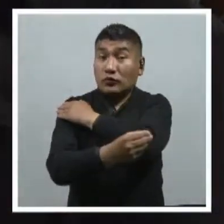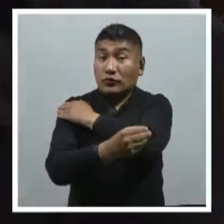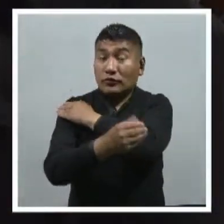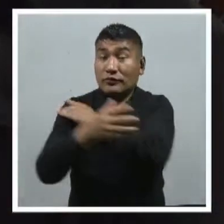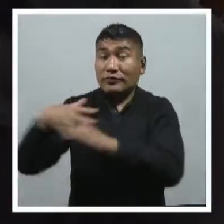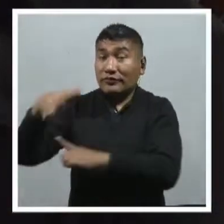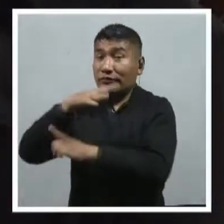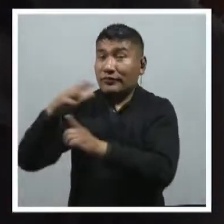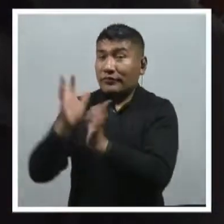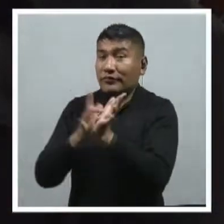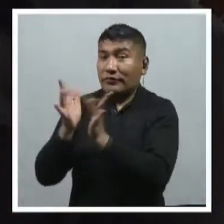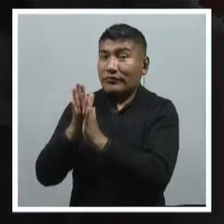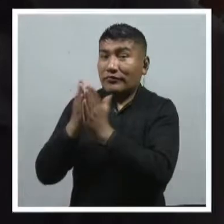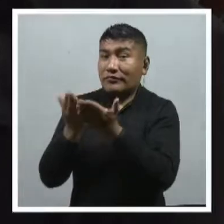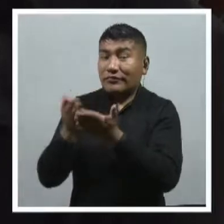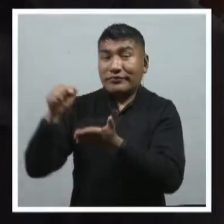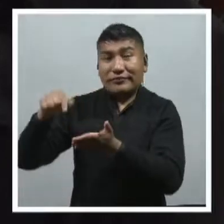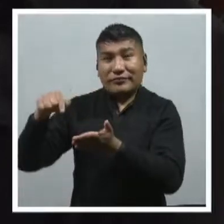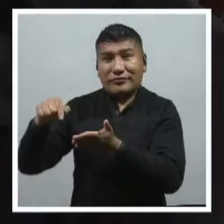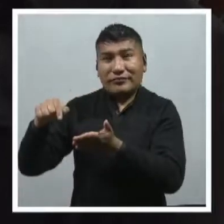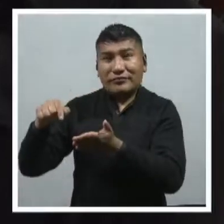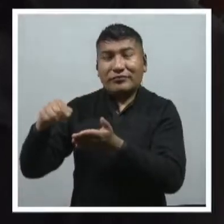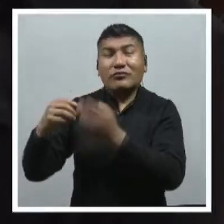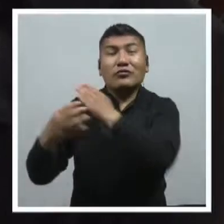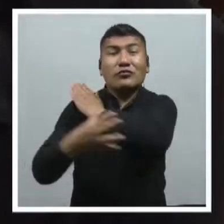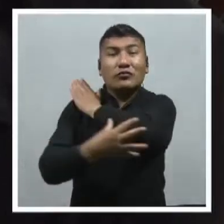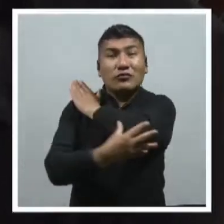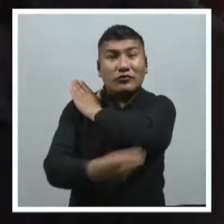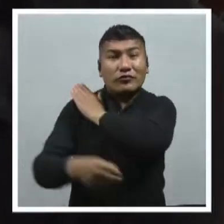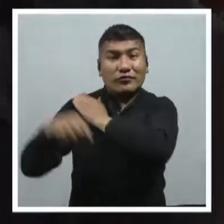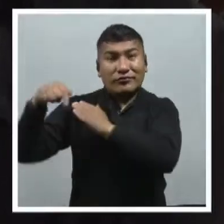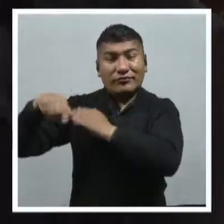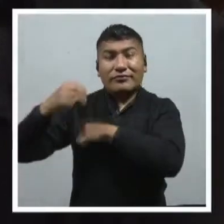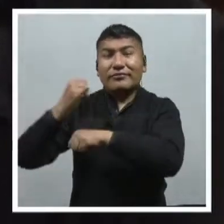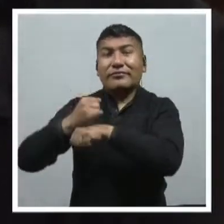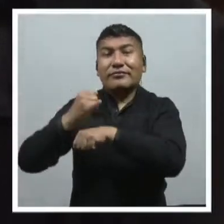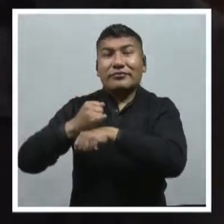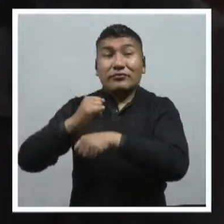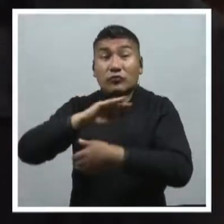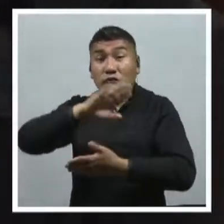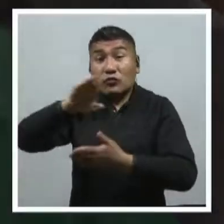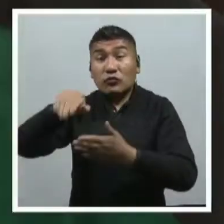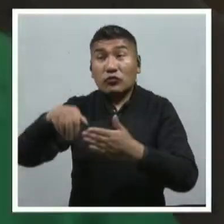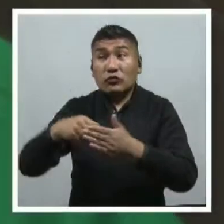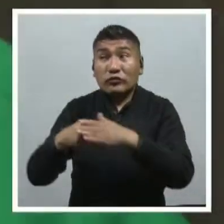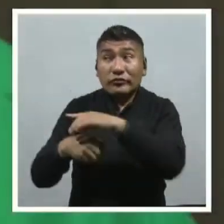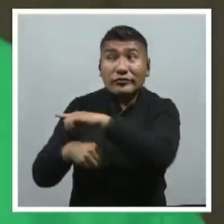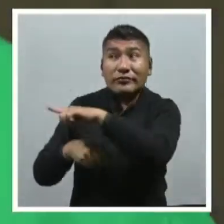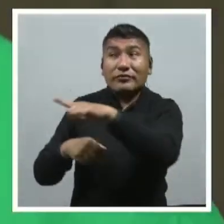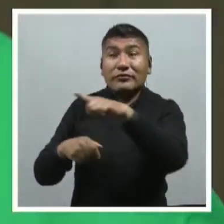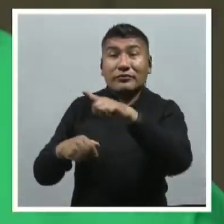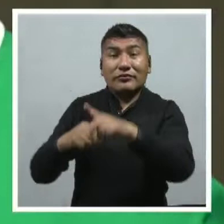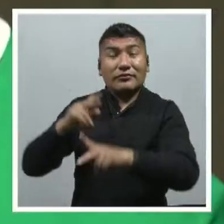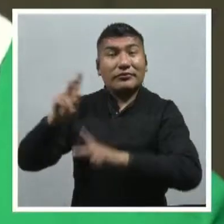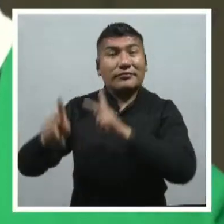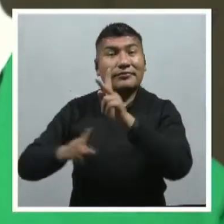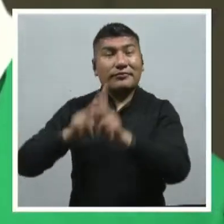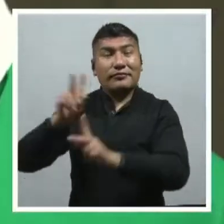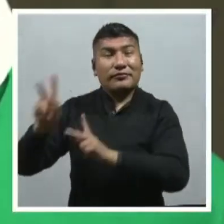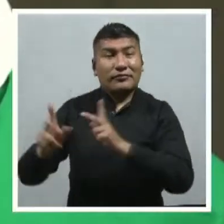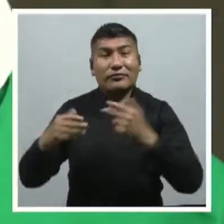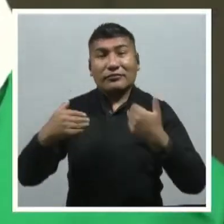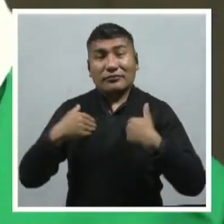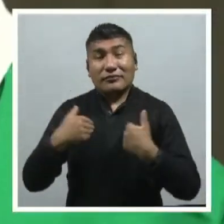los pobres de la Biblia, los pobres de la Iglesia, somos todas aquellas personas que tenemos